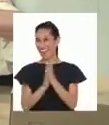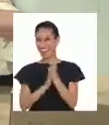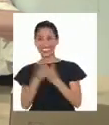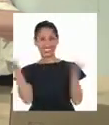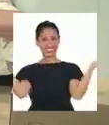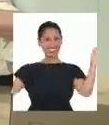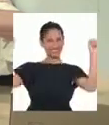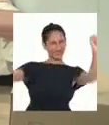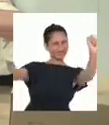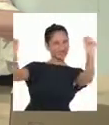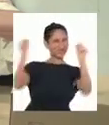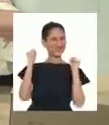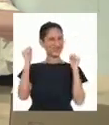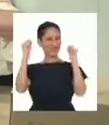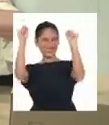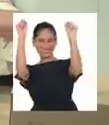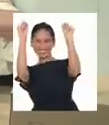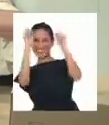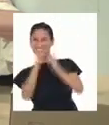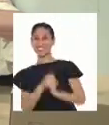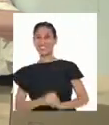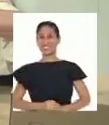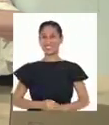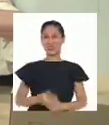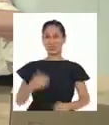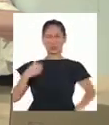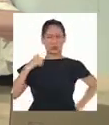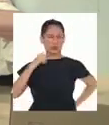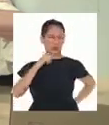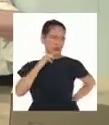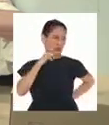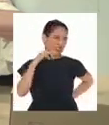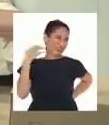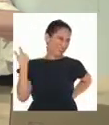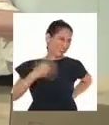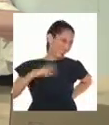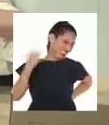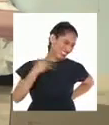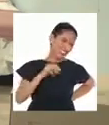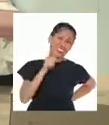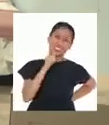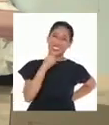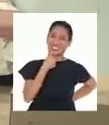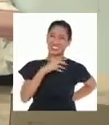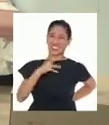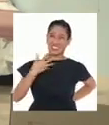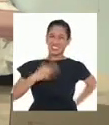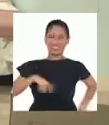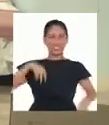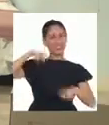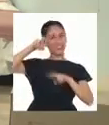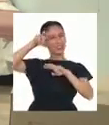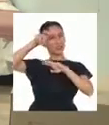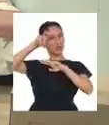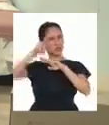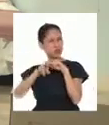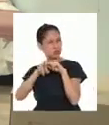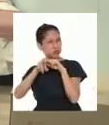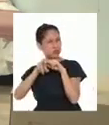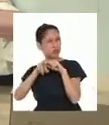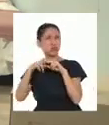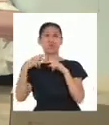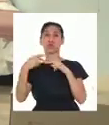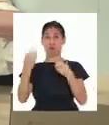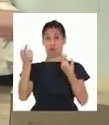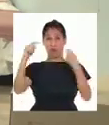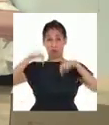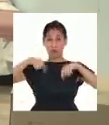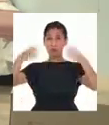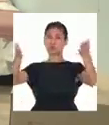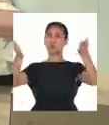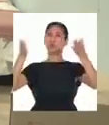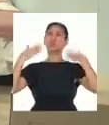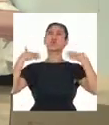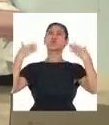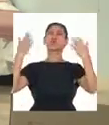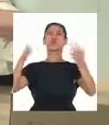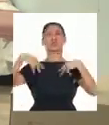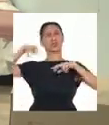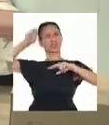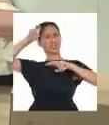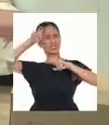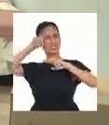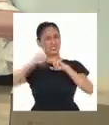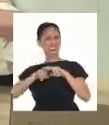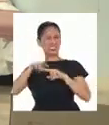nos para. ¡Au! Creo que estar mucho tiempo sentada durante este verano ha traído sus